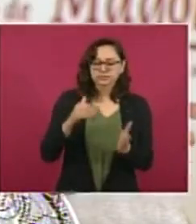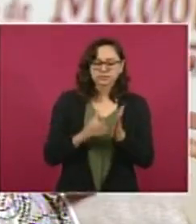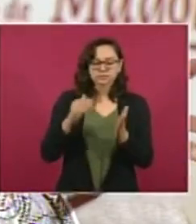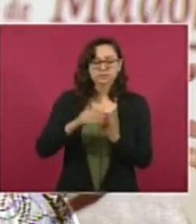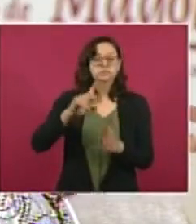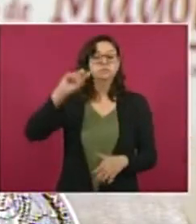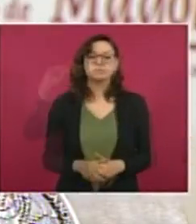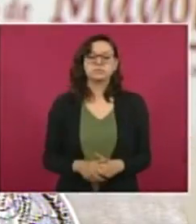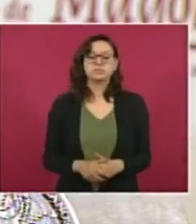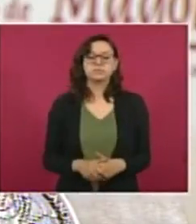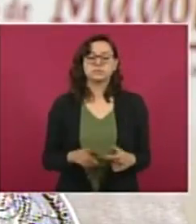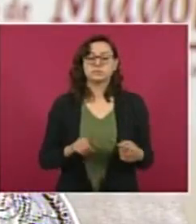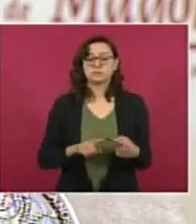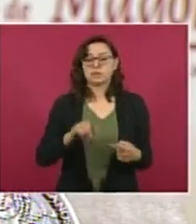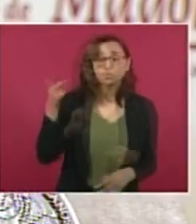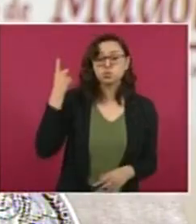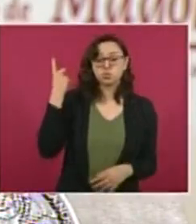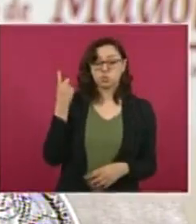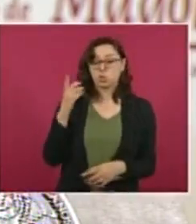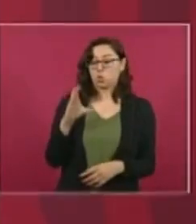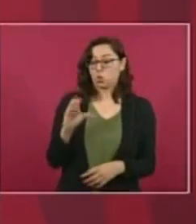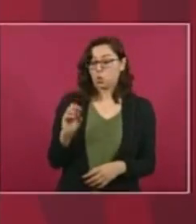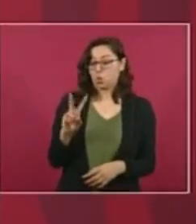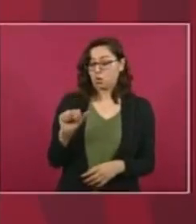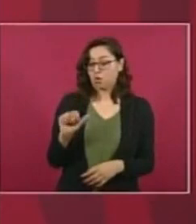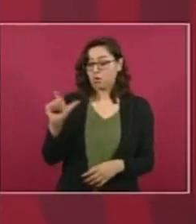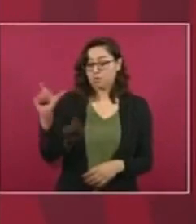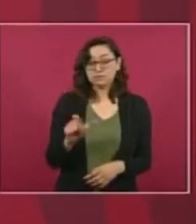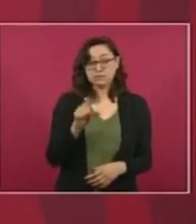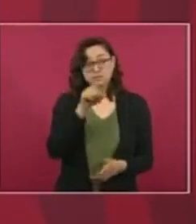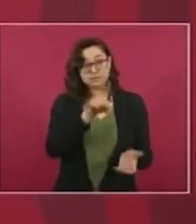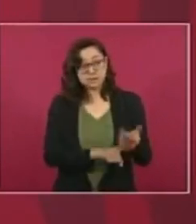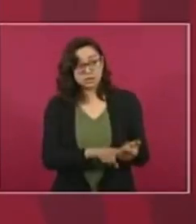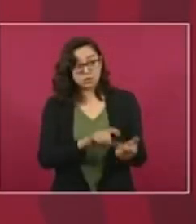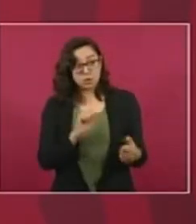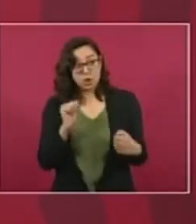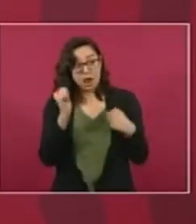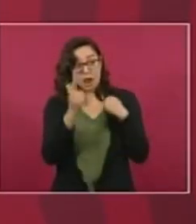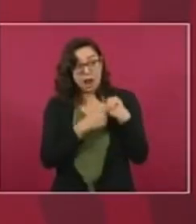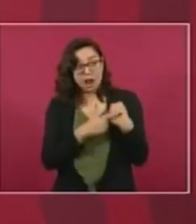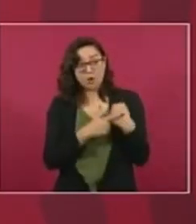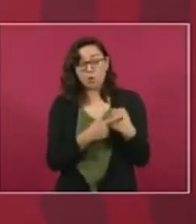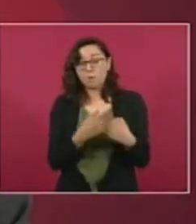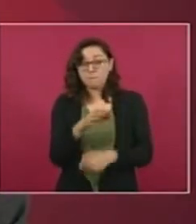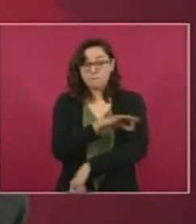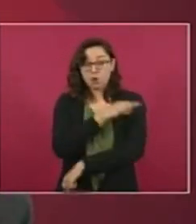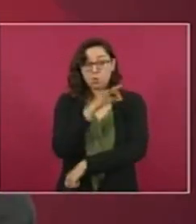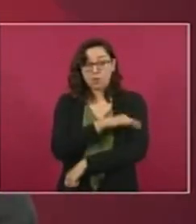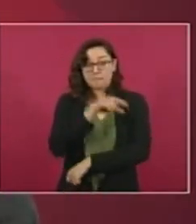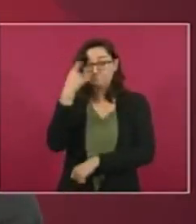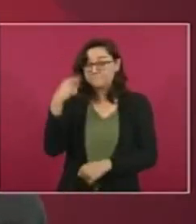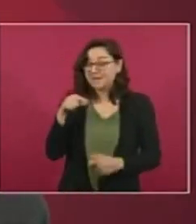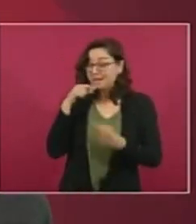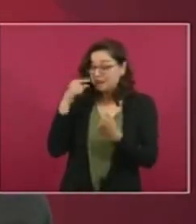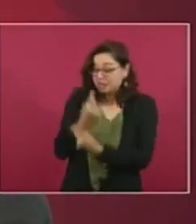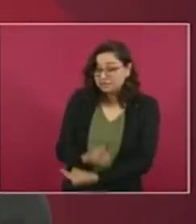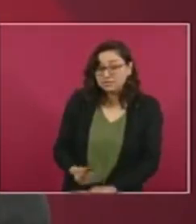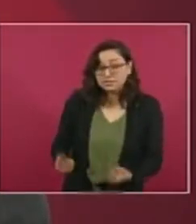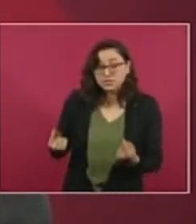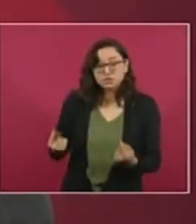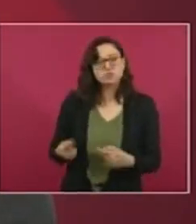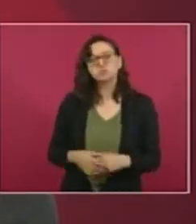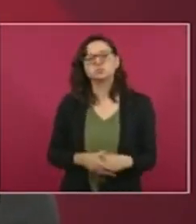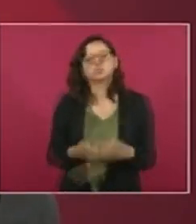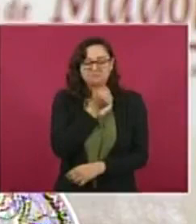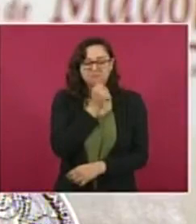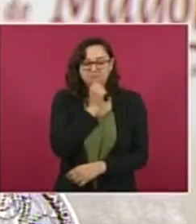dólares invertidos. Hasta el momento no ha puesto en oferta la vacuna específica que se necesita para 5